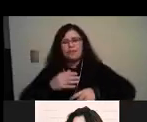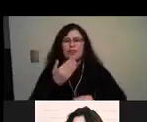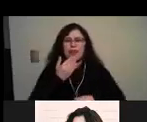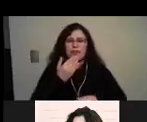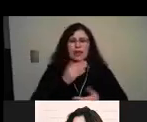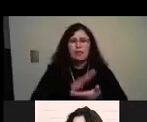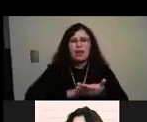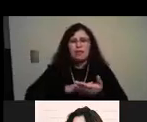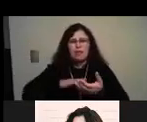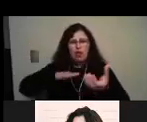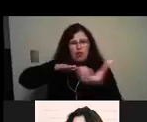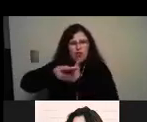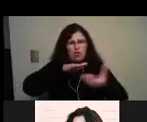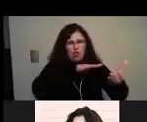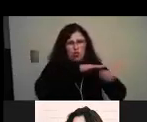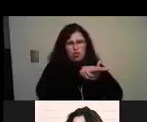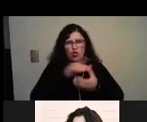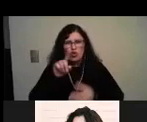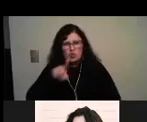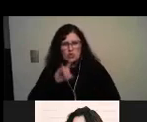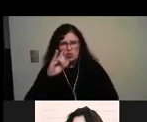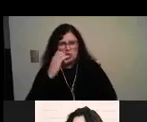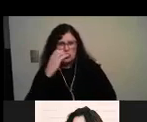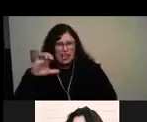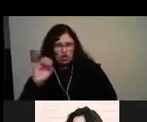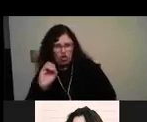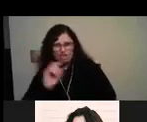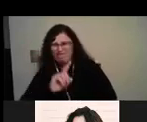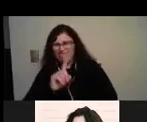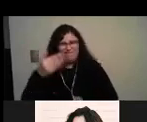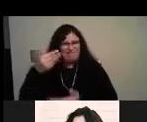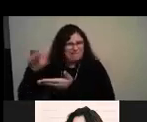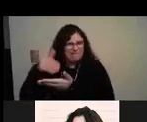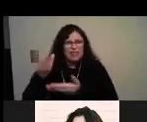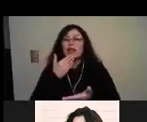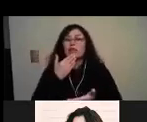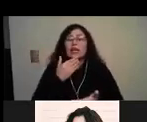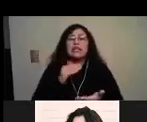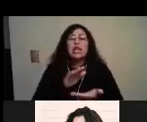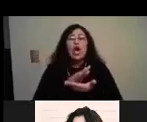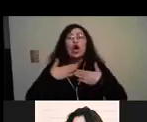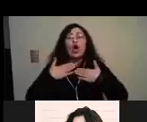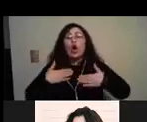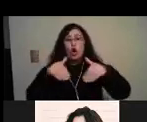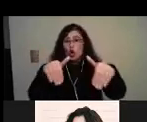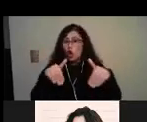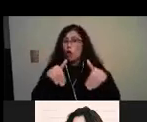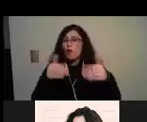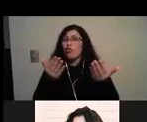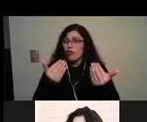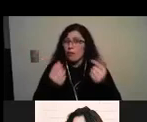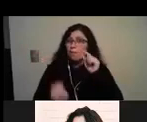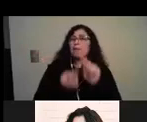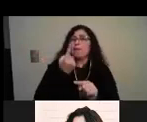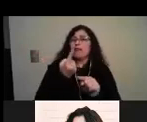los suecos y busque zapatos que sean lo más cómodo posible, ¿ya? Porque necesita usted, primero, andar cómoda